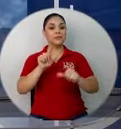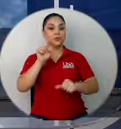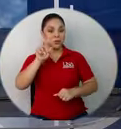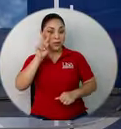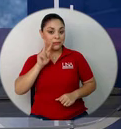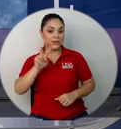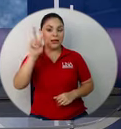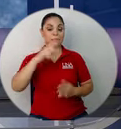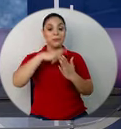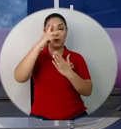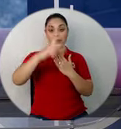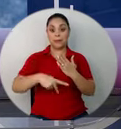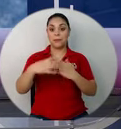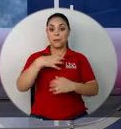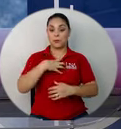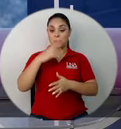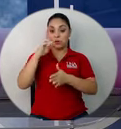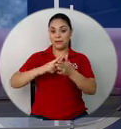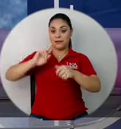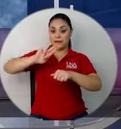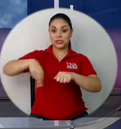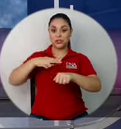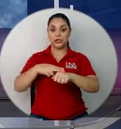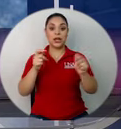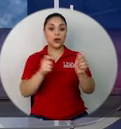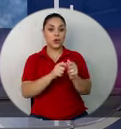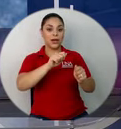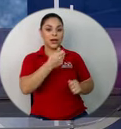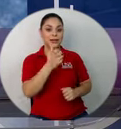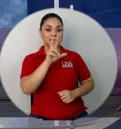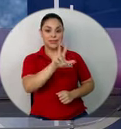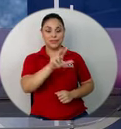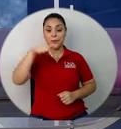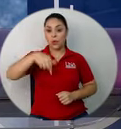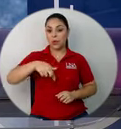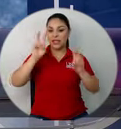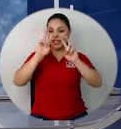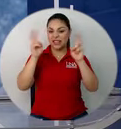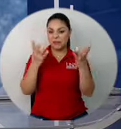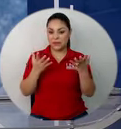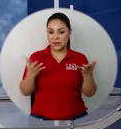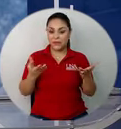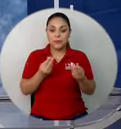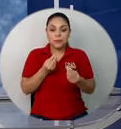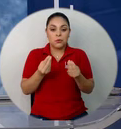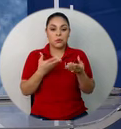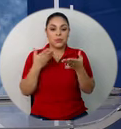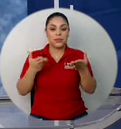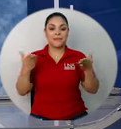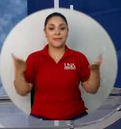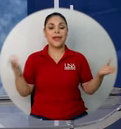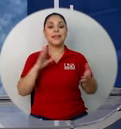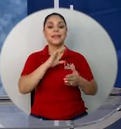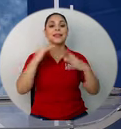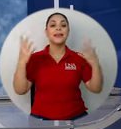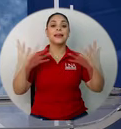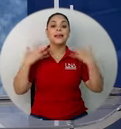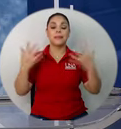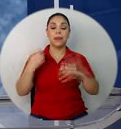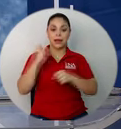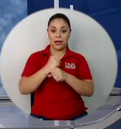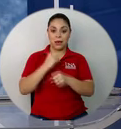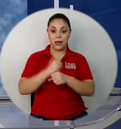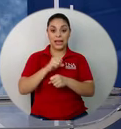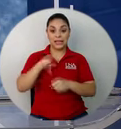Continúa usted con Una Mirada, el programa de la Universidad Nacional y del CINAR S.A., hoy con el tema de productividad y clima